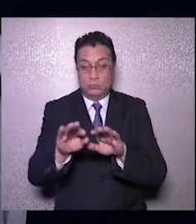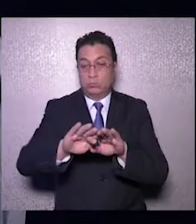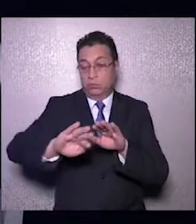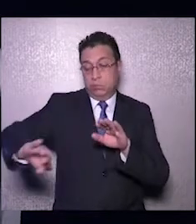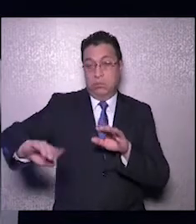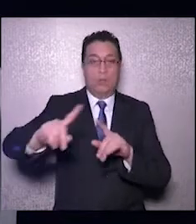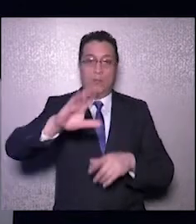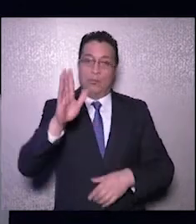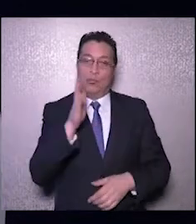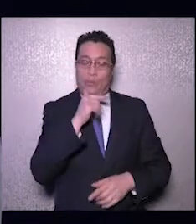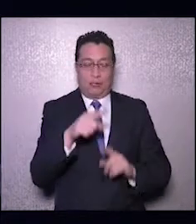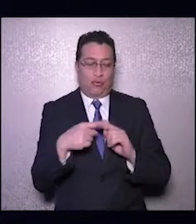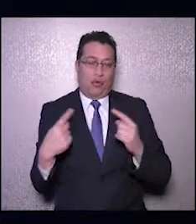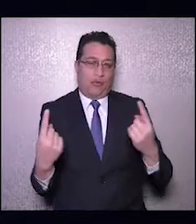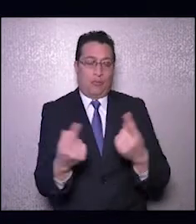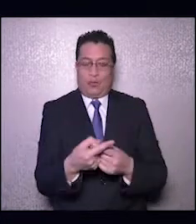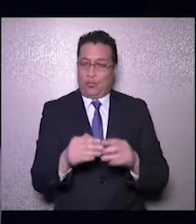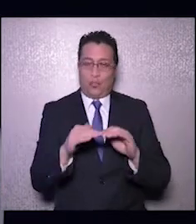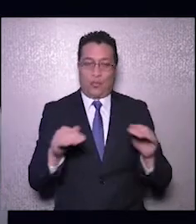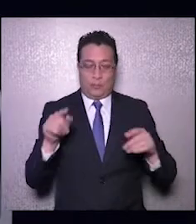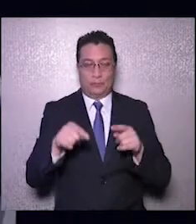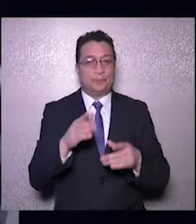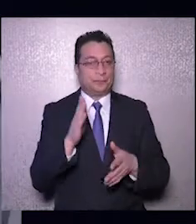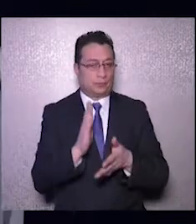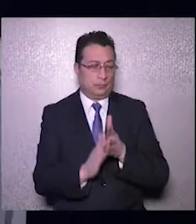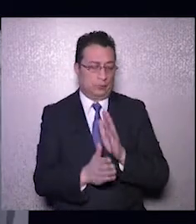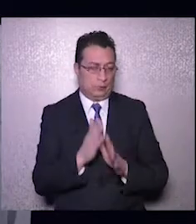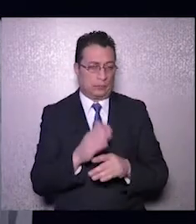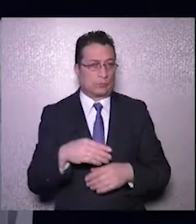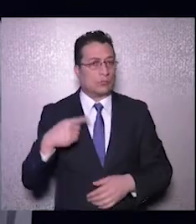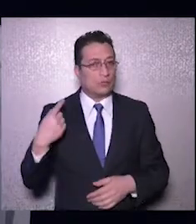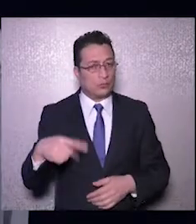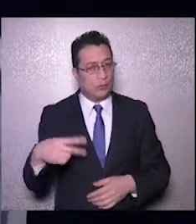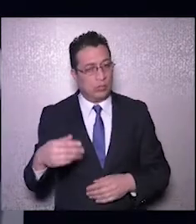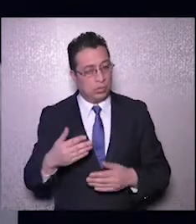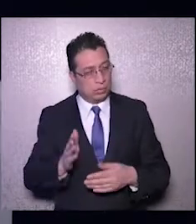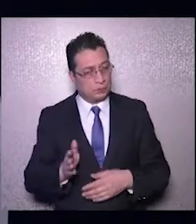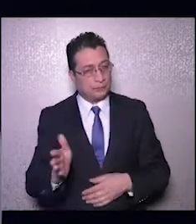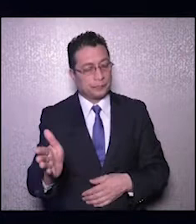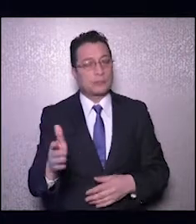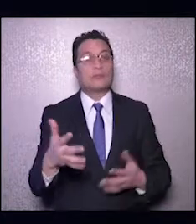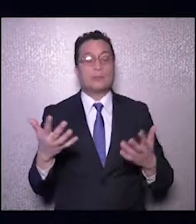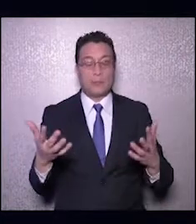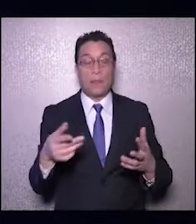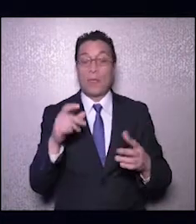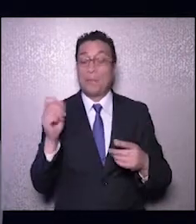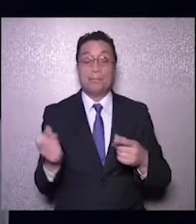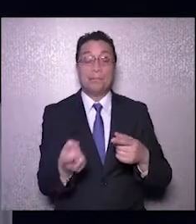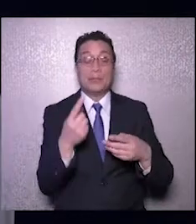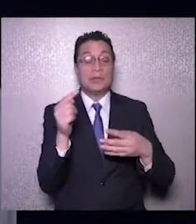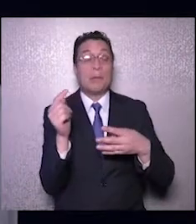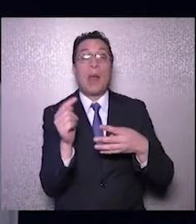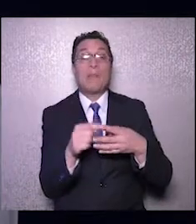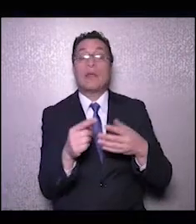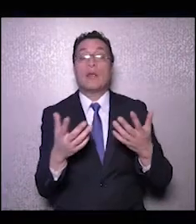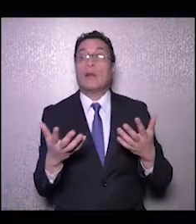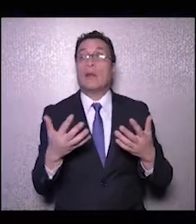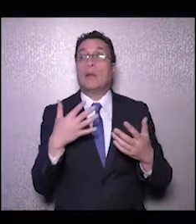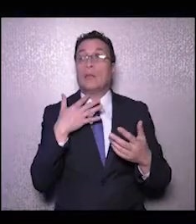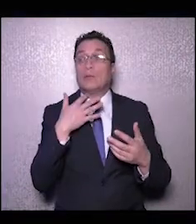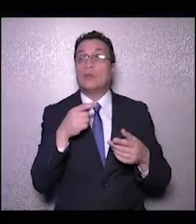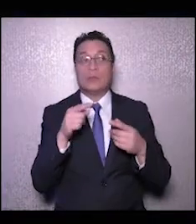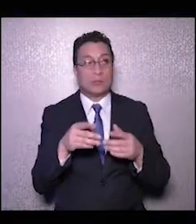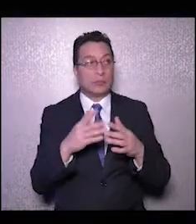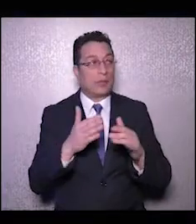Y esto está pasando con una velocidad sin precedentes. Principalmente debido al tremendo avance que han tenido las tecnologías de